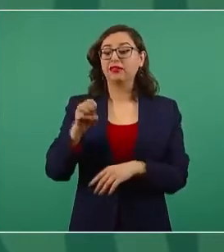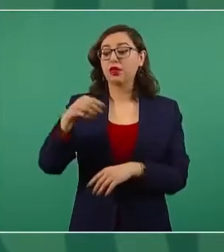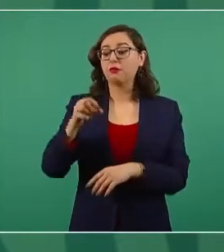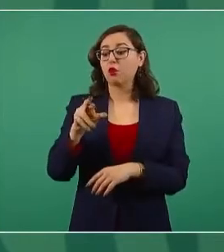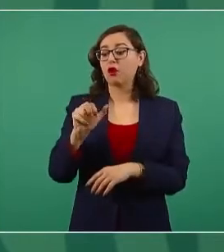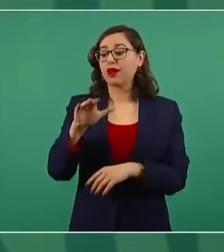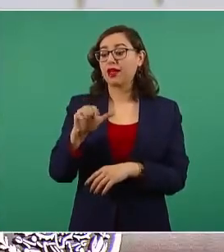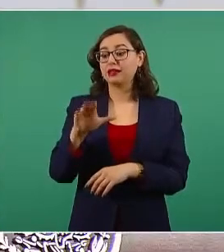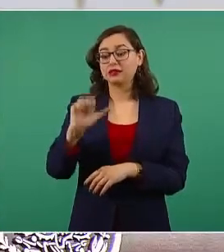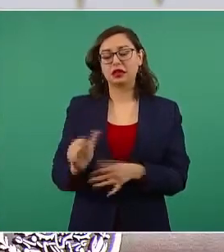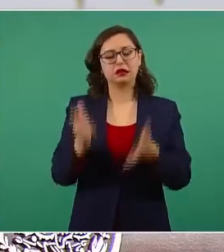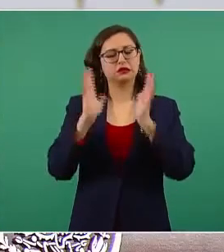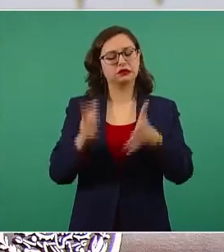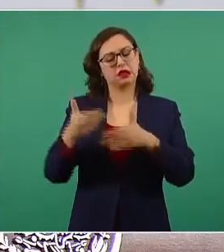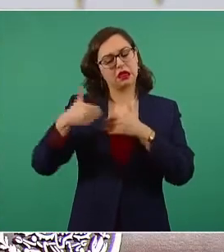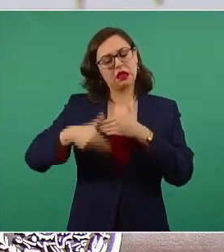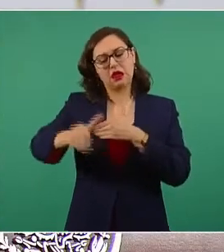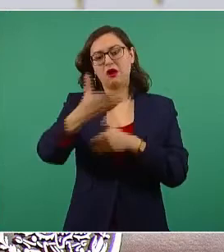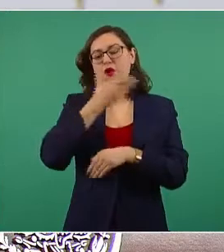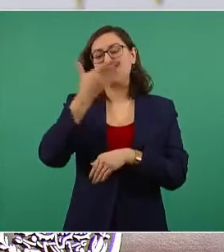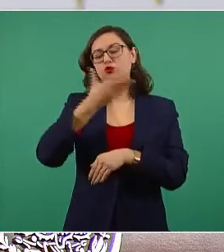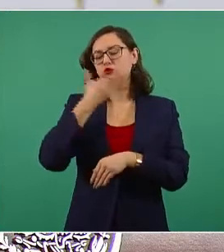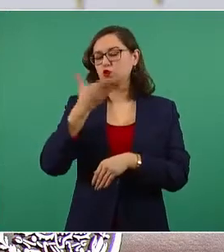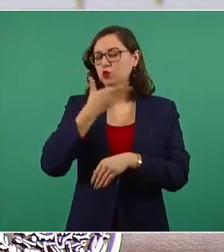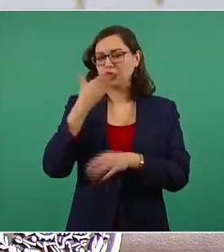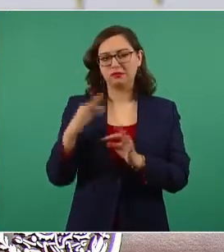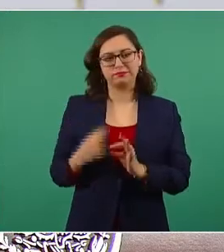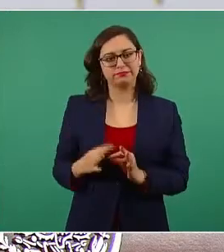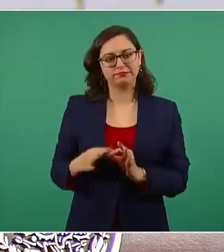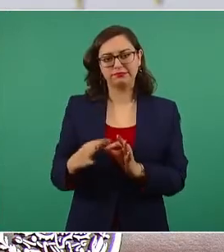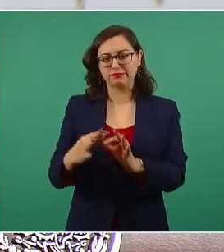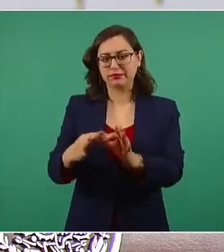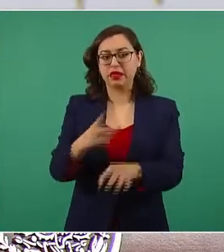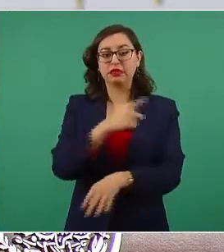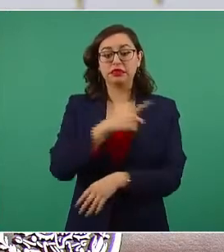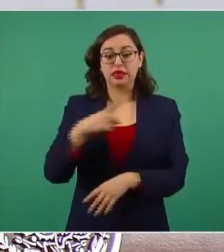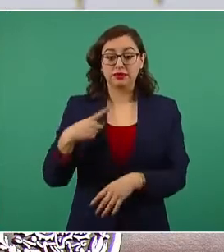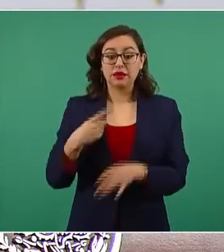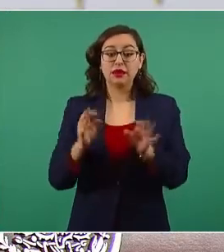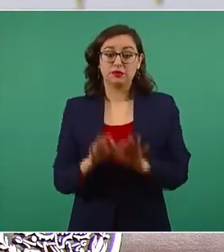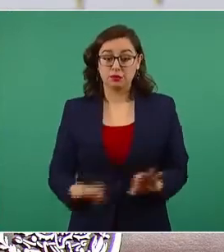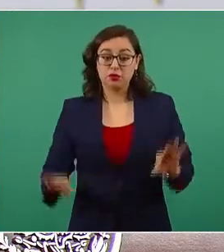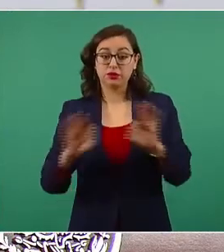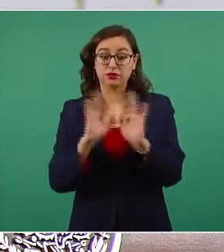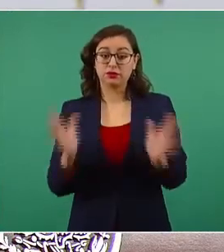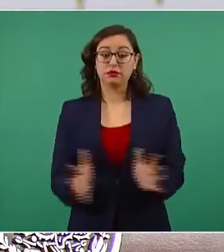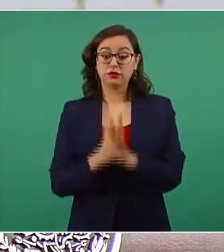que el próximo domingo se asista a las casillas